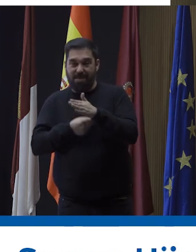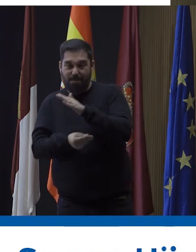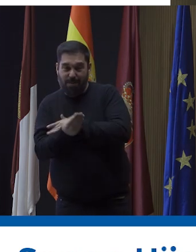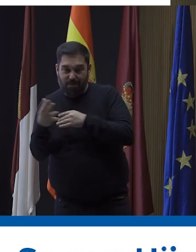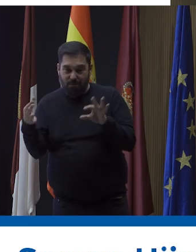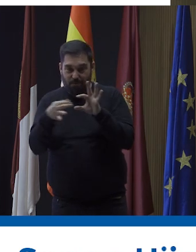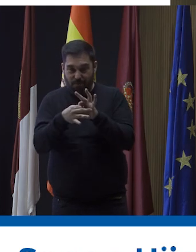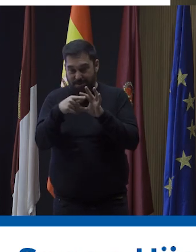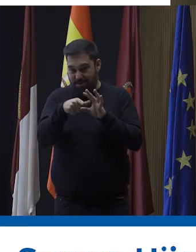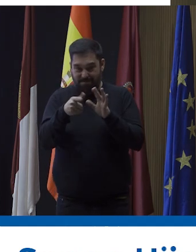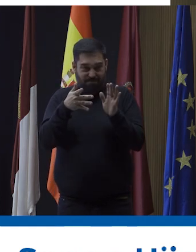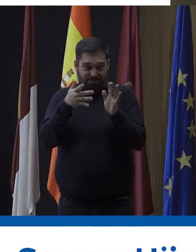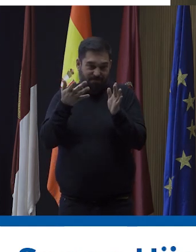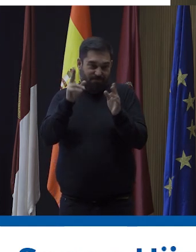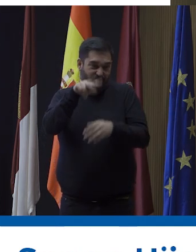de ser así.